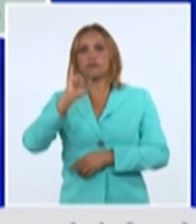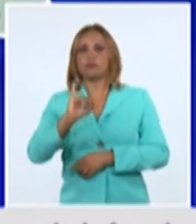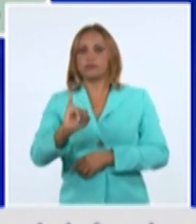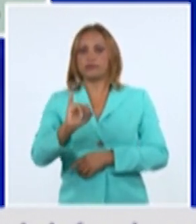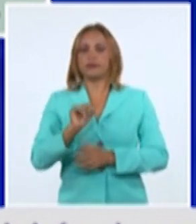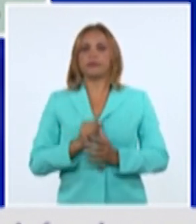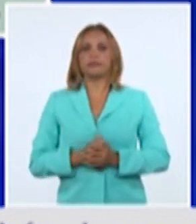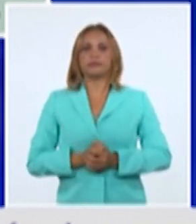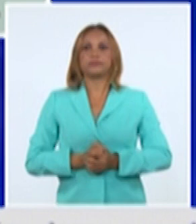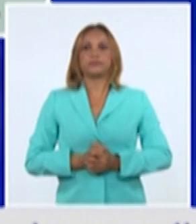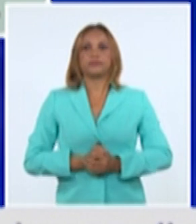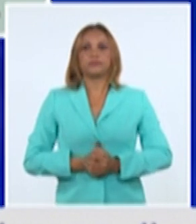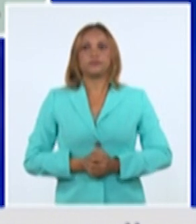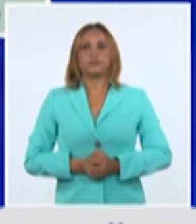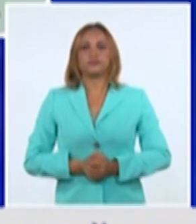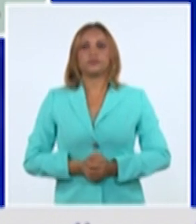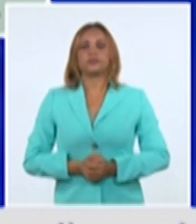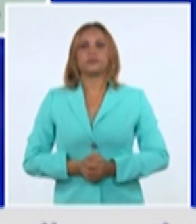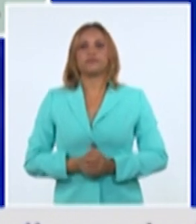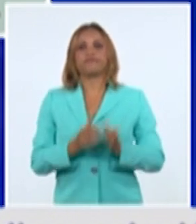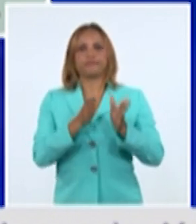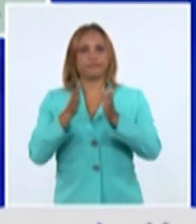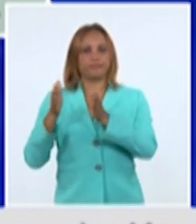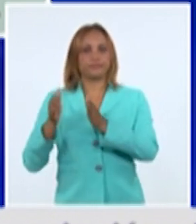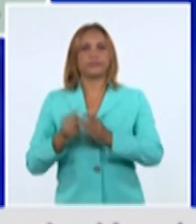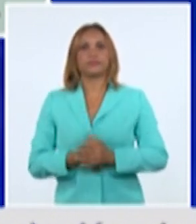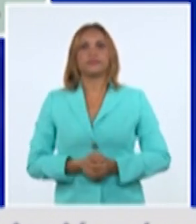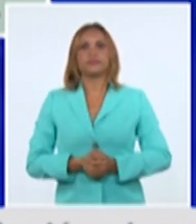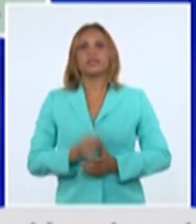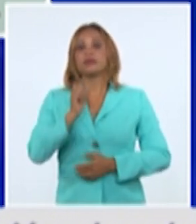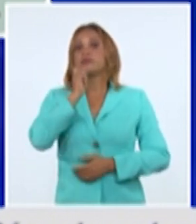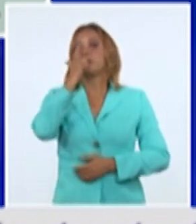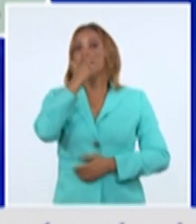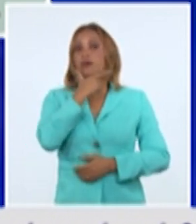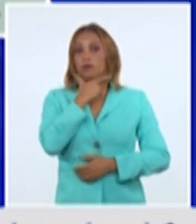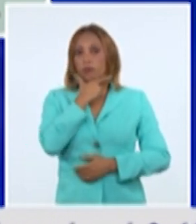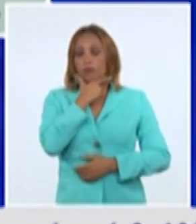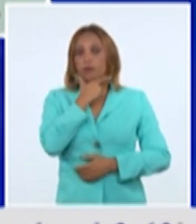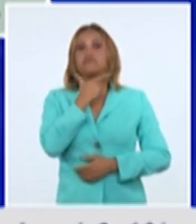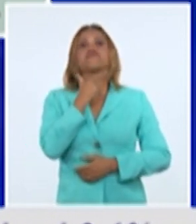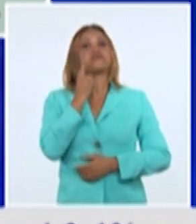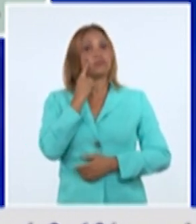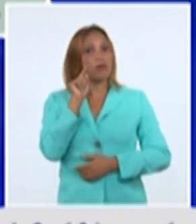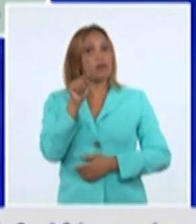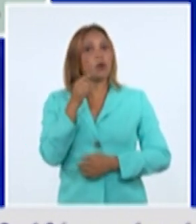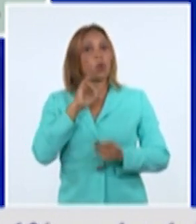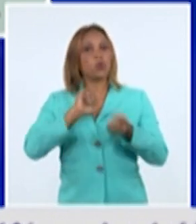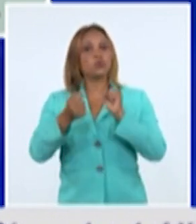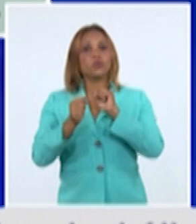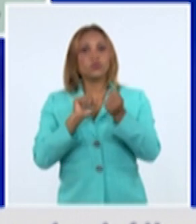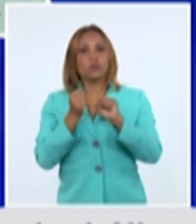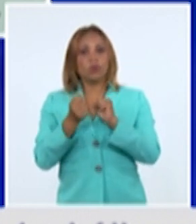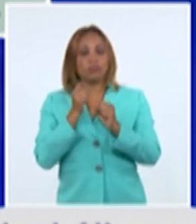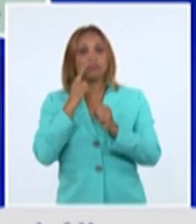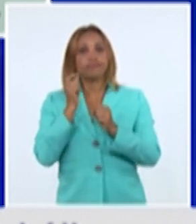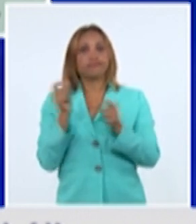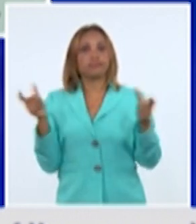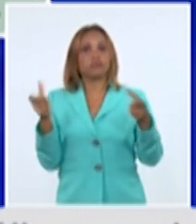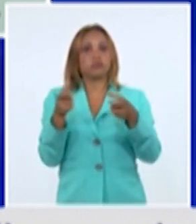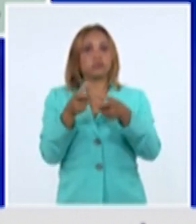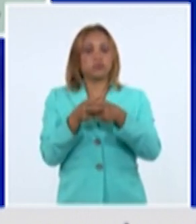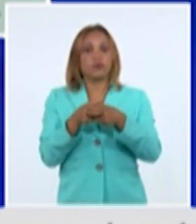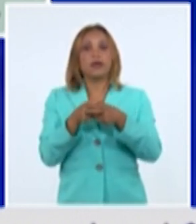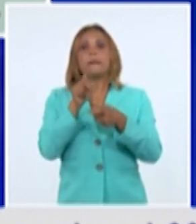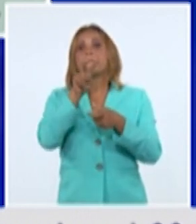enfermos de COVID-19. Ciego de Ávila con muchísimo control en su escenario epidemiológico,